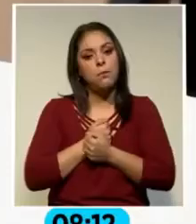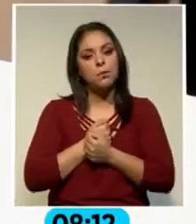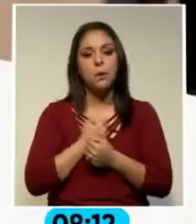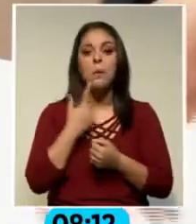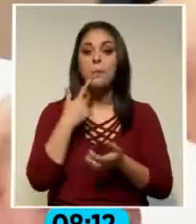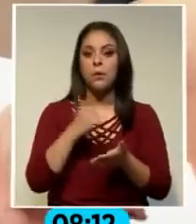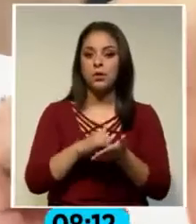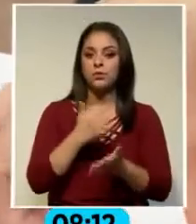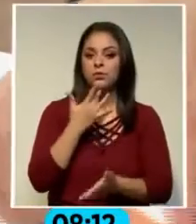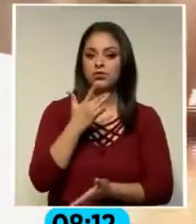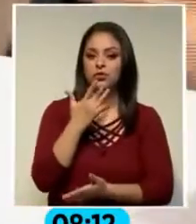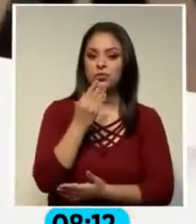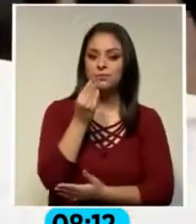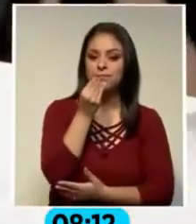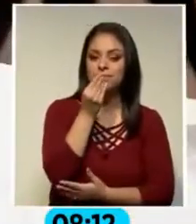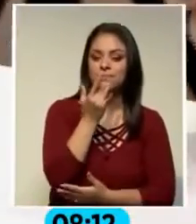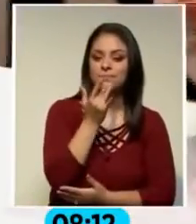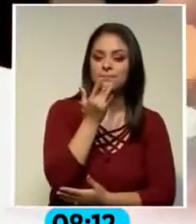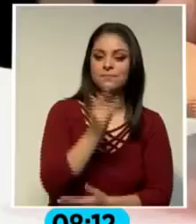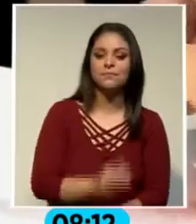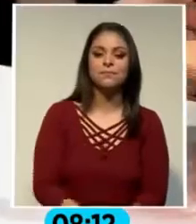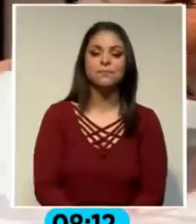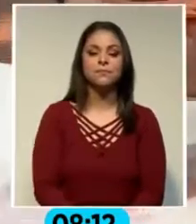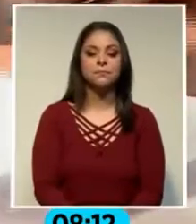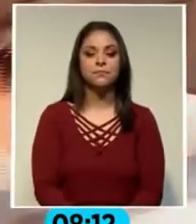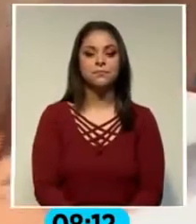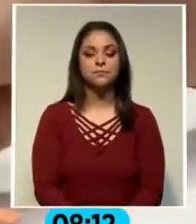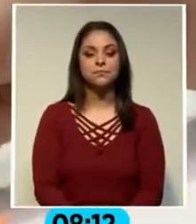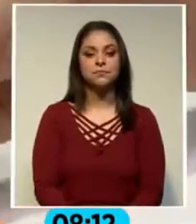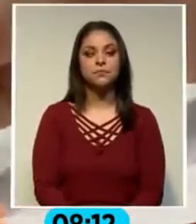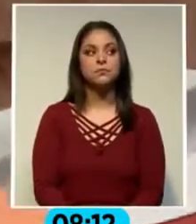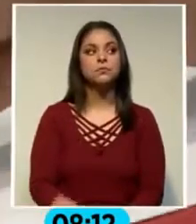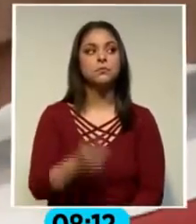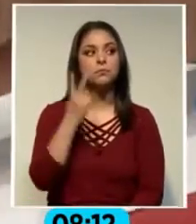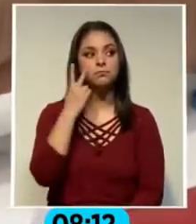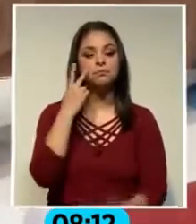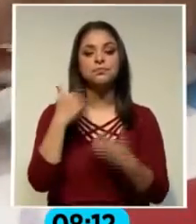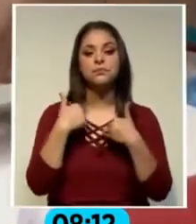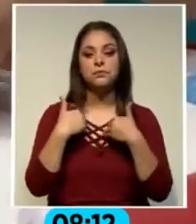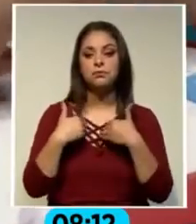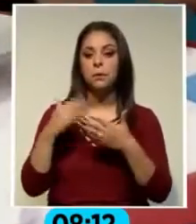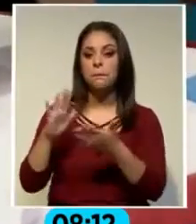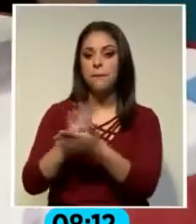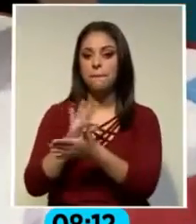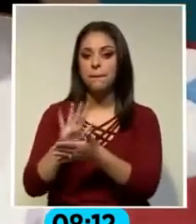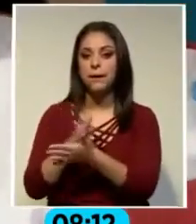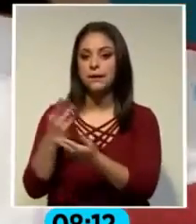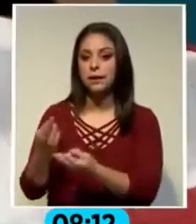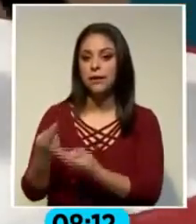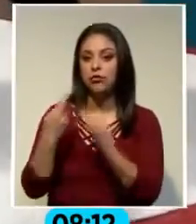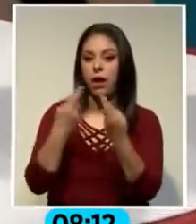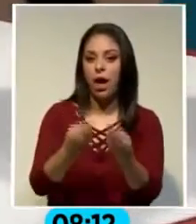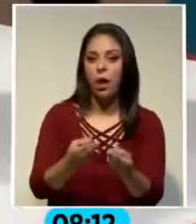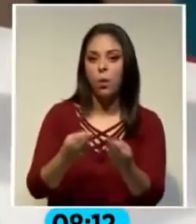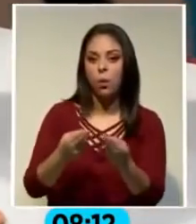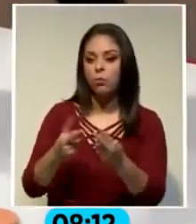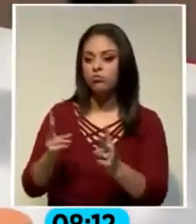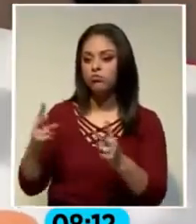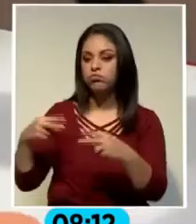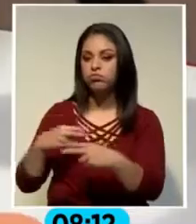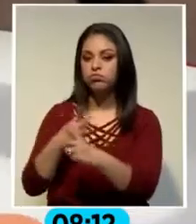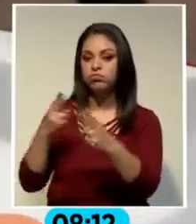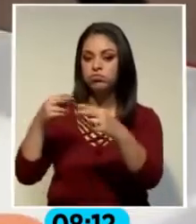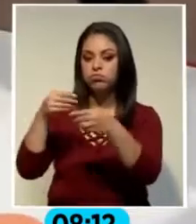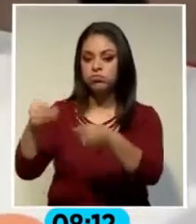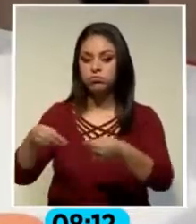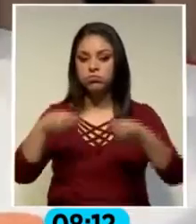poner. ¿Qué manía le podemos poner al rótulo? ¿Qué más podríamos poner? Aquí hay papelitos de regalo que también podemos usar, no solo stickers, sino también unos